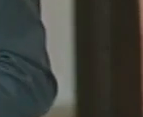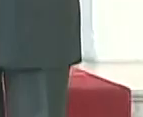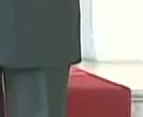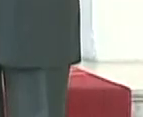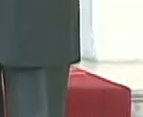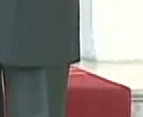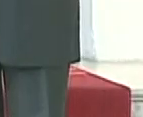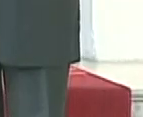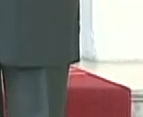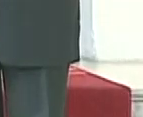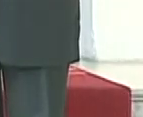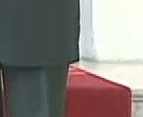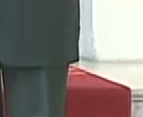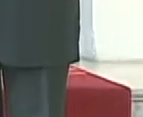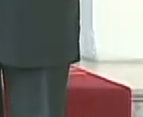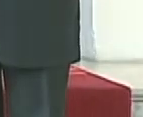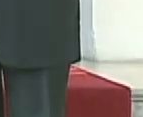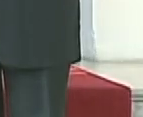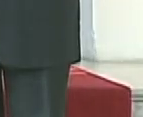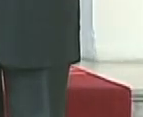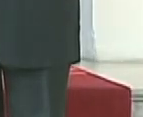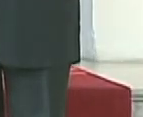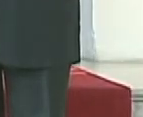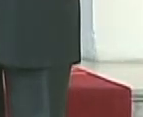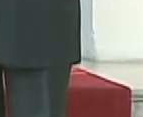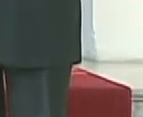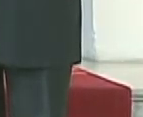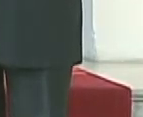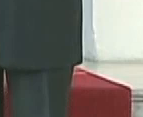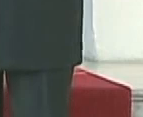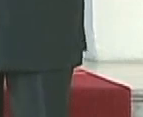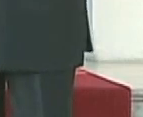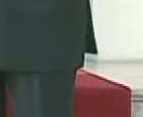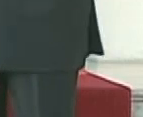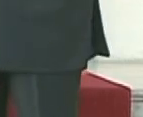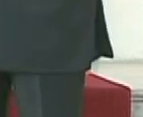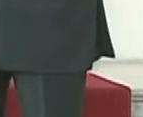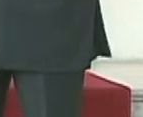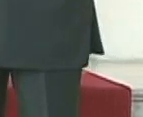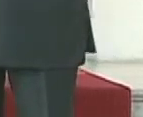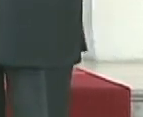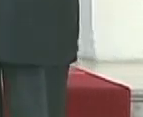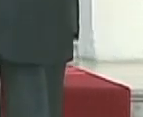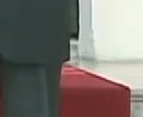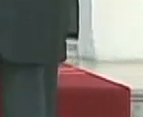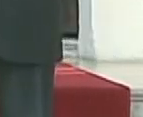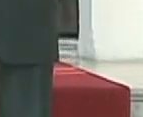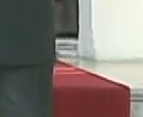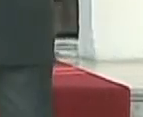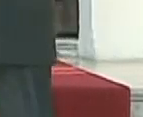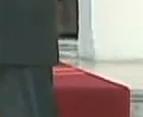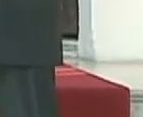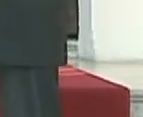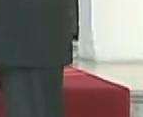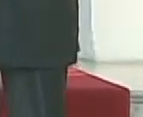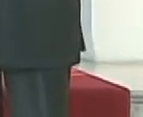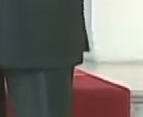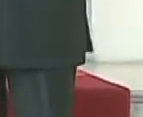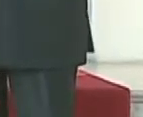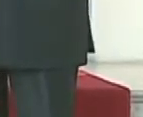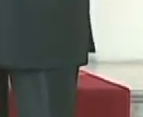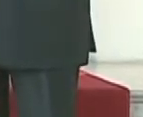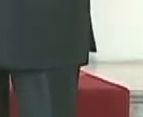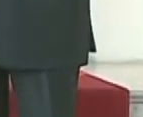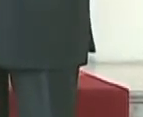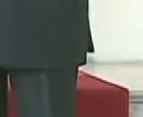estabilidad y mejoría sustancial. Hemos conversado la necesidad